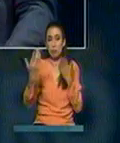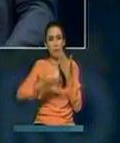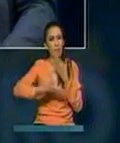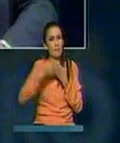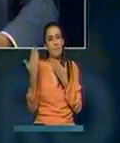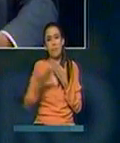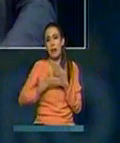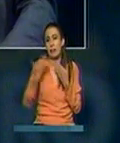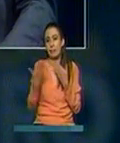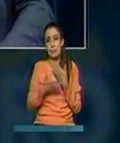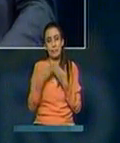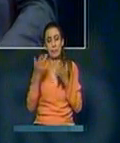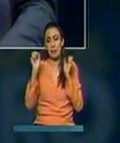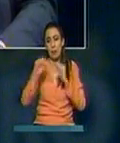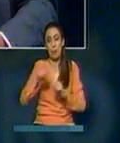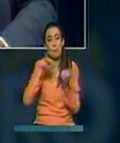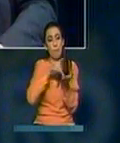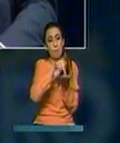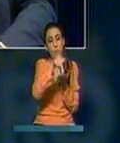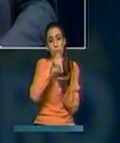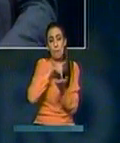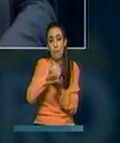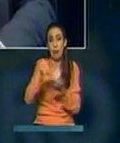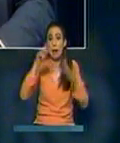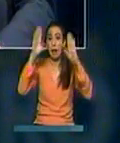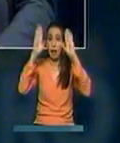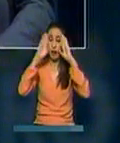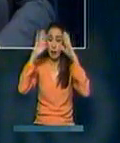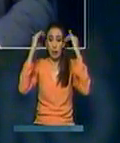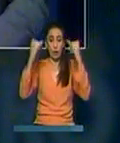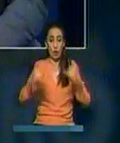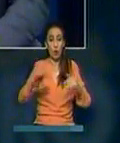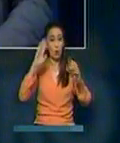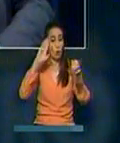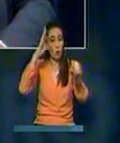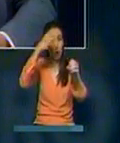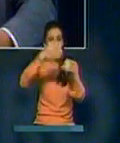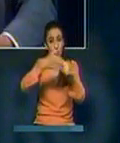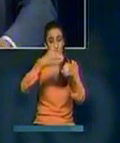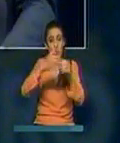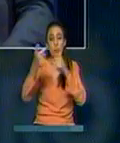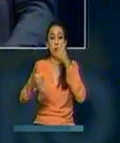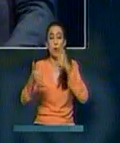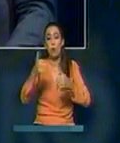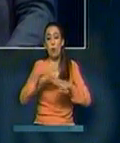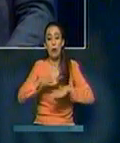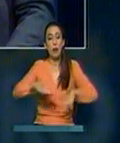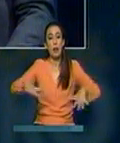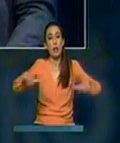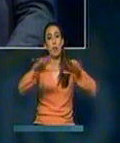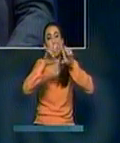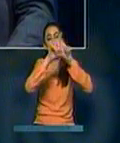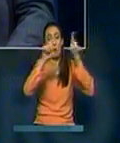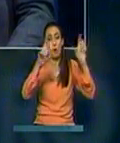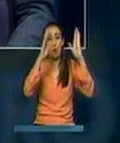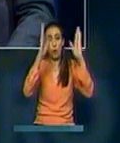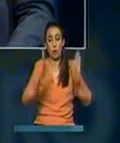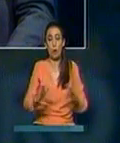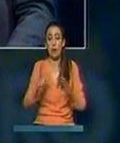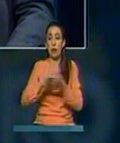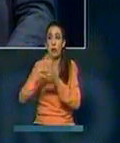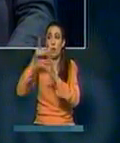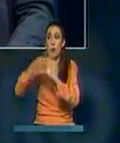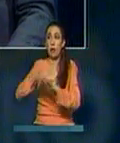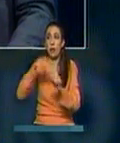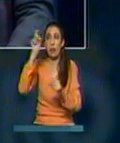de acceder, fáciles de pagar, y estamos atendiendo de manera directa en territorio a todos los empresarios y microempresarios que así lo demanden